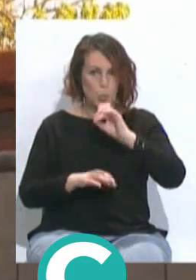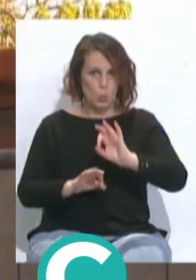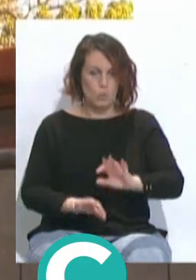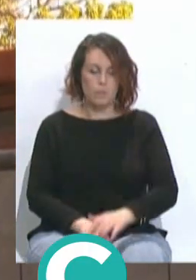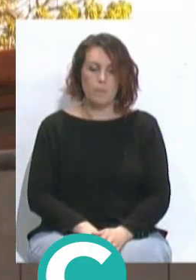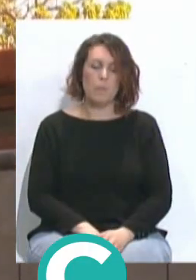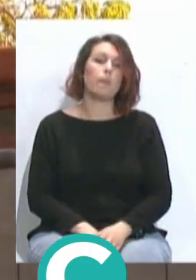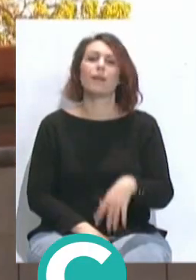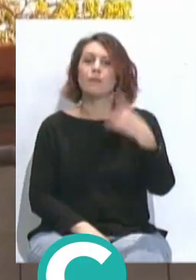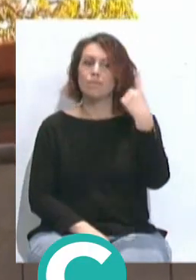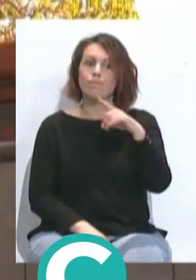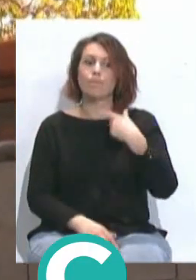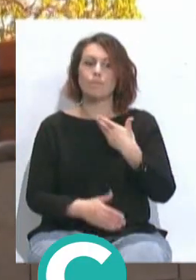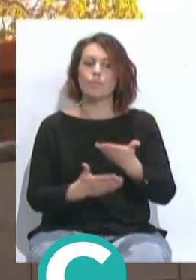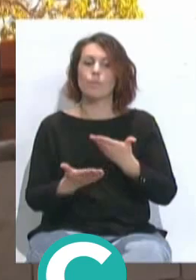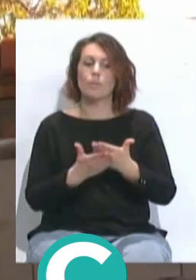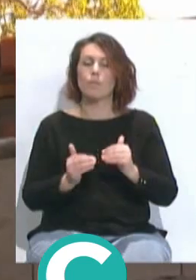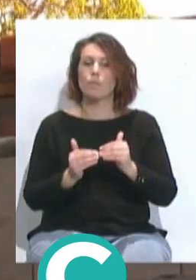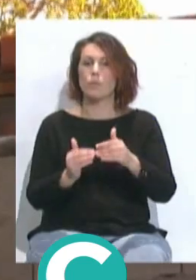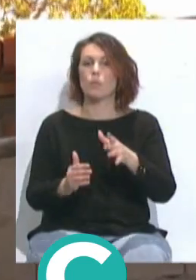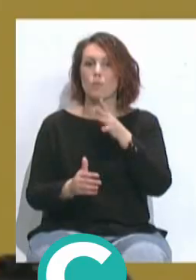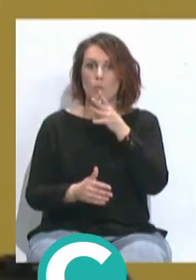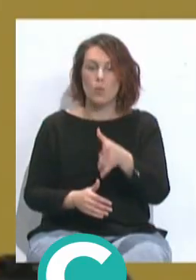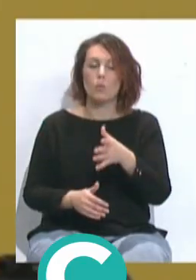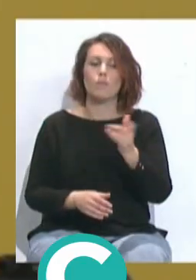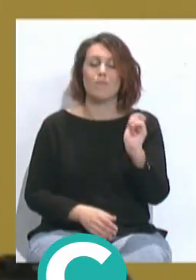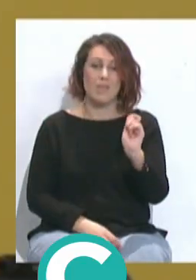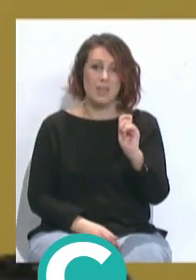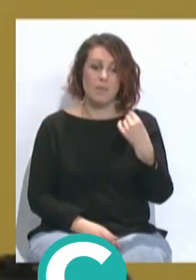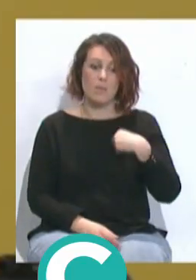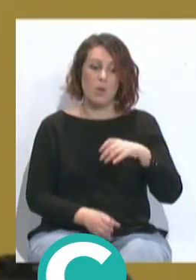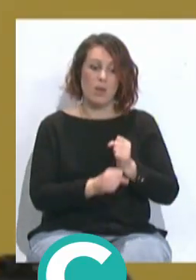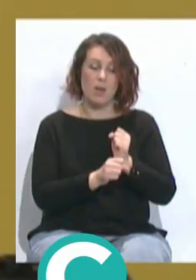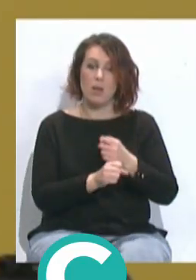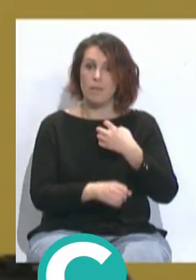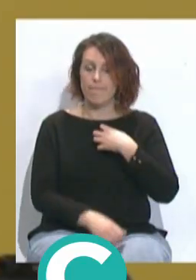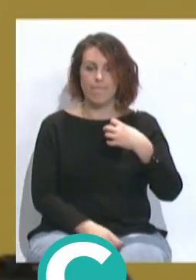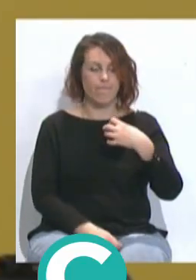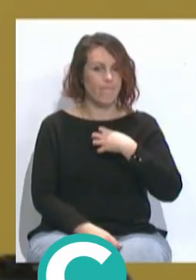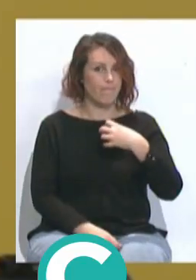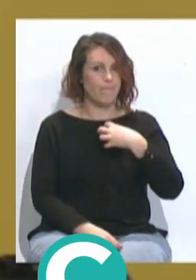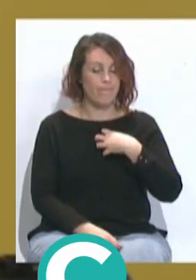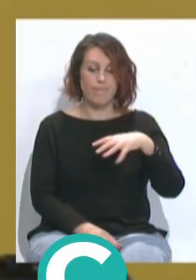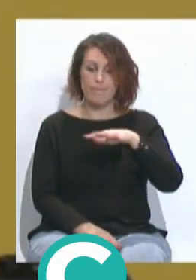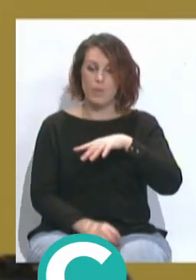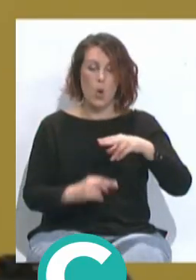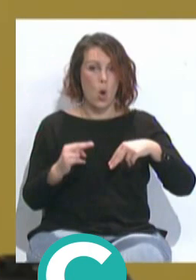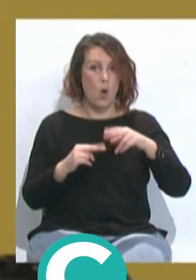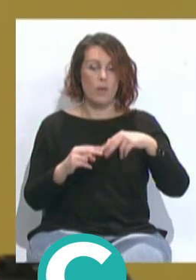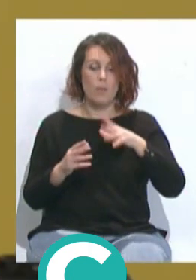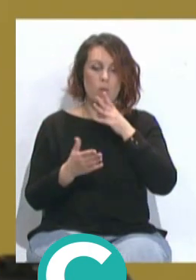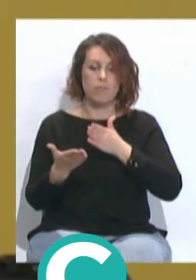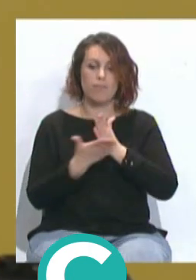como saben esta solicitud de ampliación viene a compensar los meses en los que no se ha podido trabajar en estas obras al